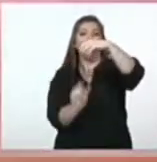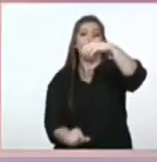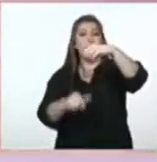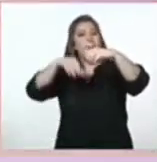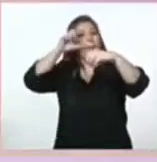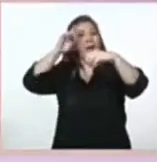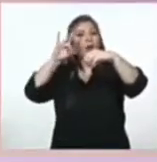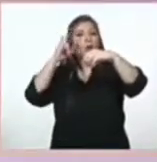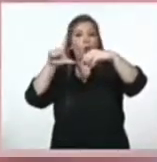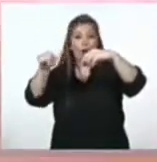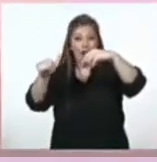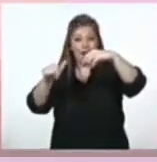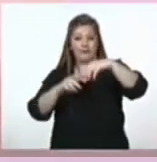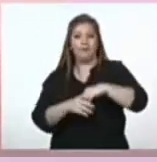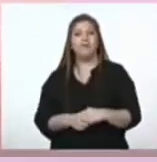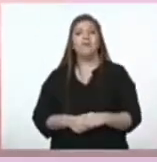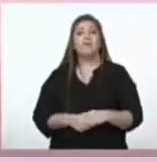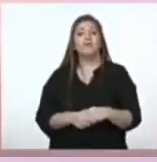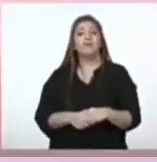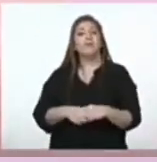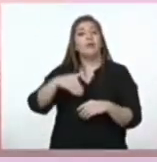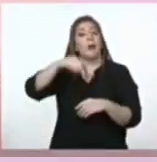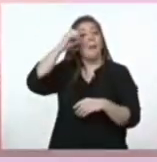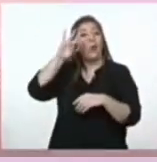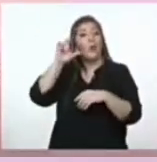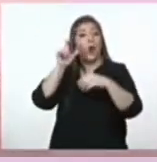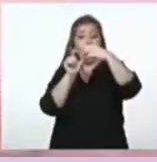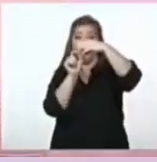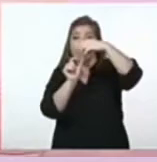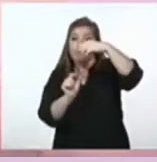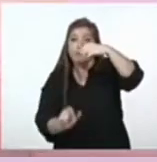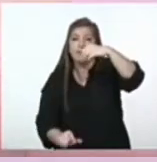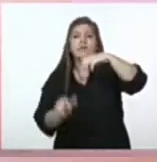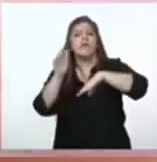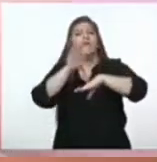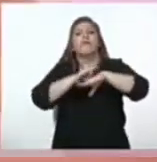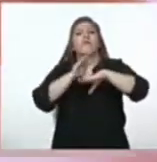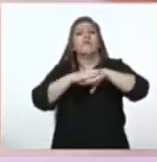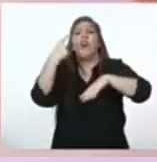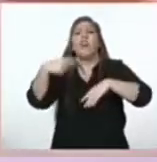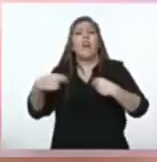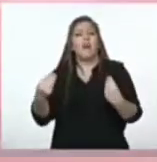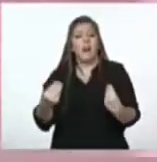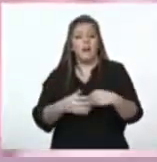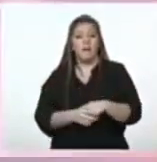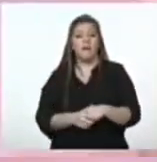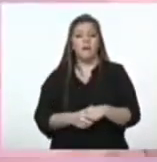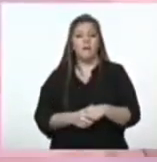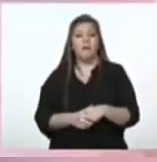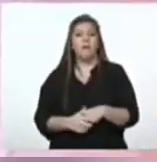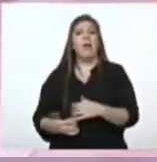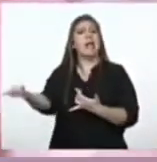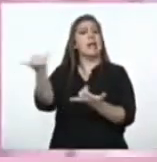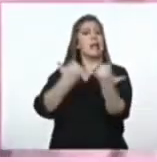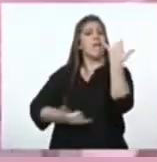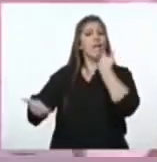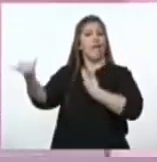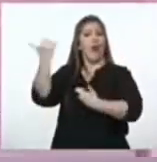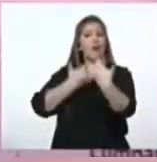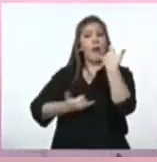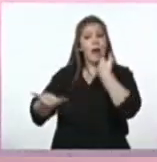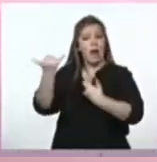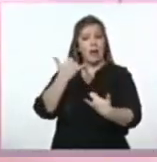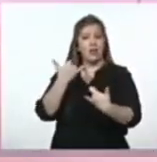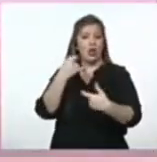¿Sí? La médula espinal va a ocuparse de justamente recibir toda la información que viene desde